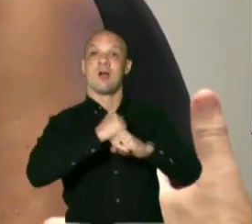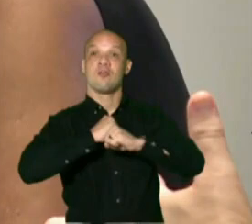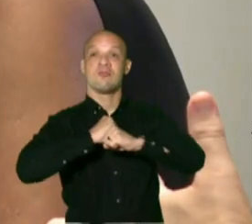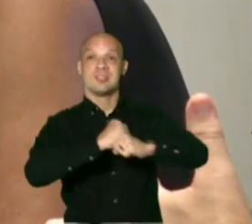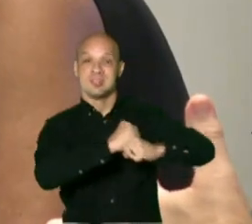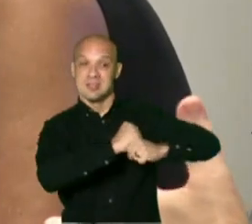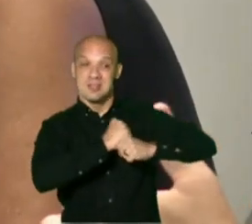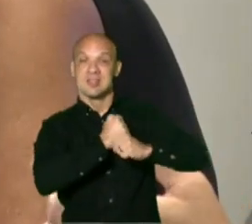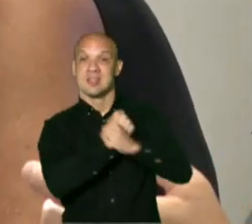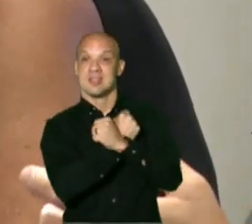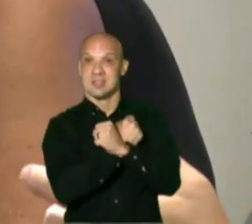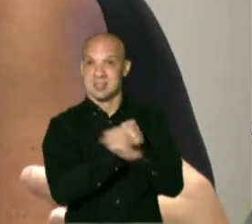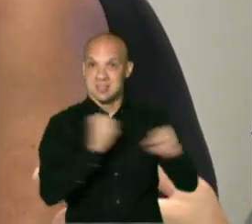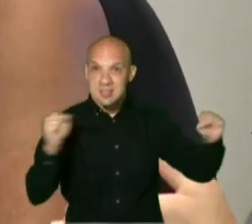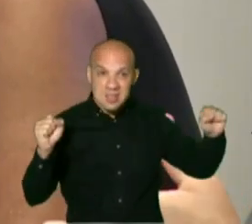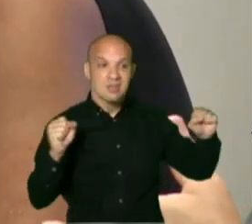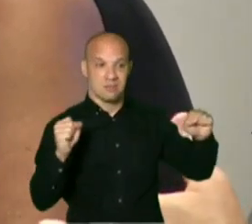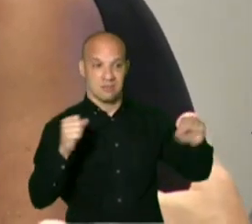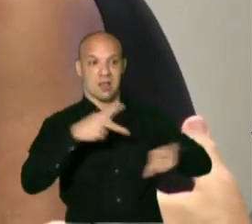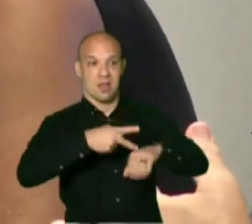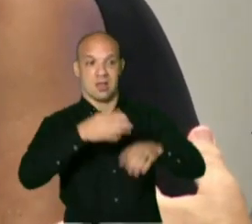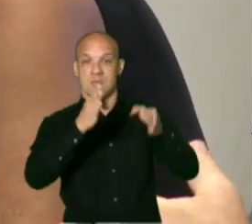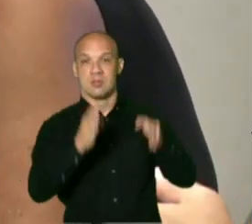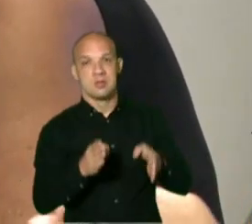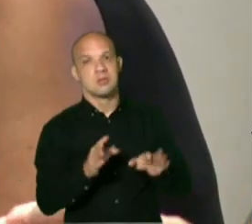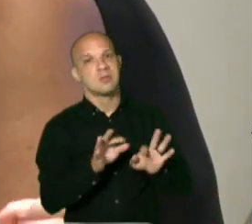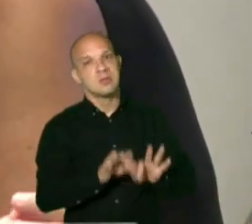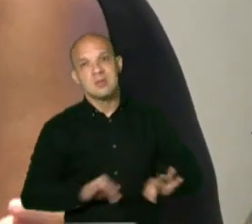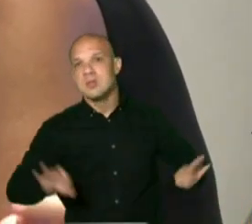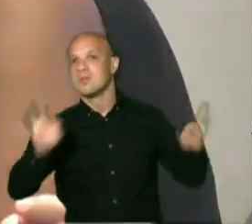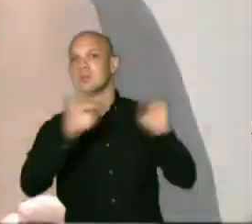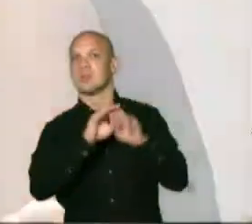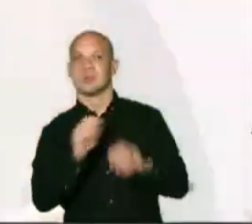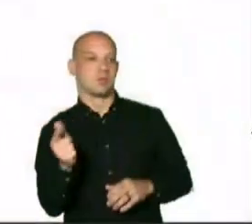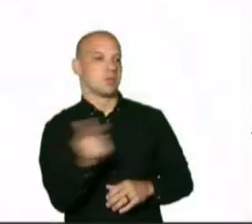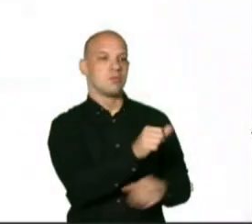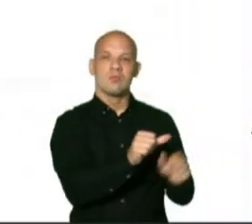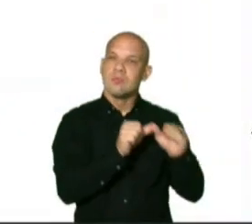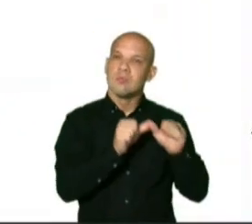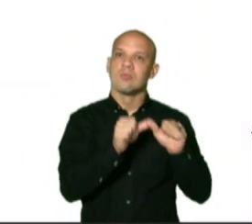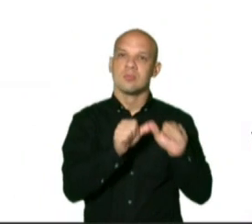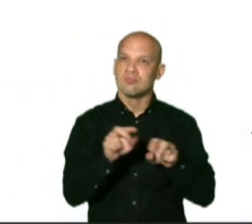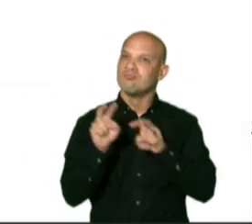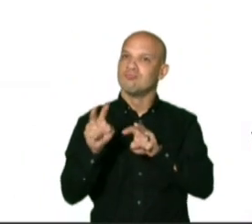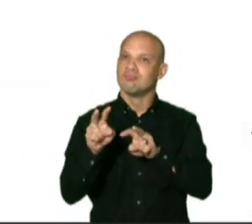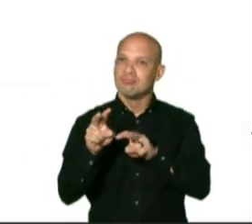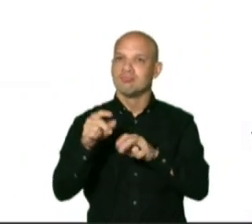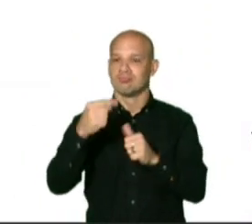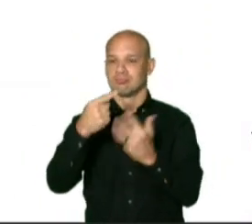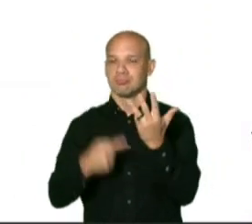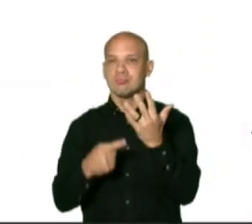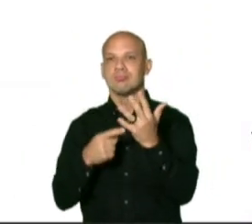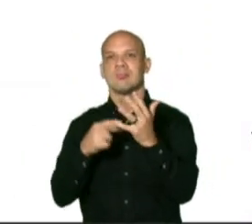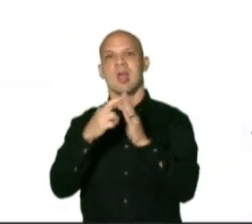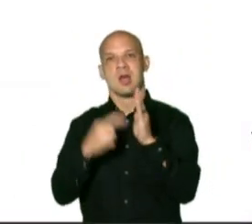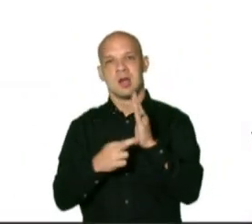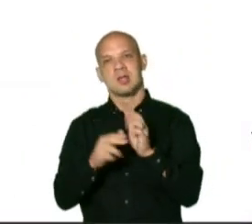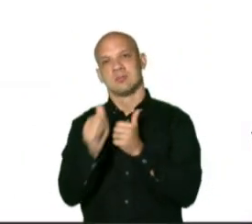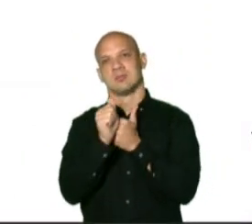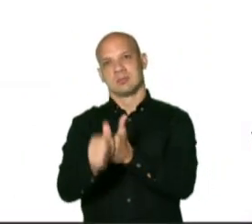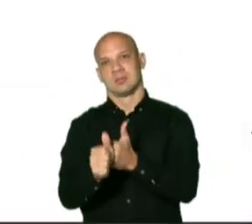120,000 puertorriqueños, es importante que todo el mundo siga las medidas cautelares. Muchas gracias. Bien,